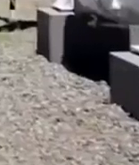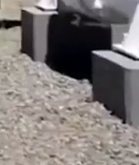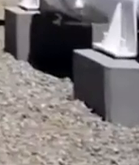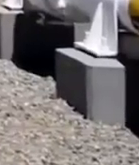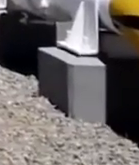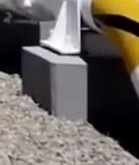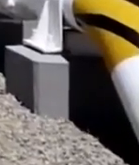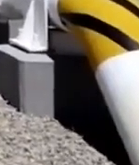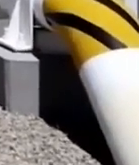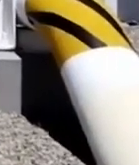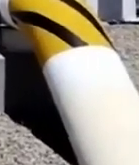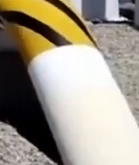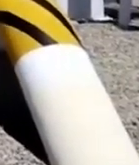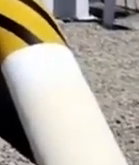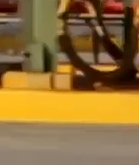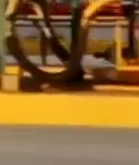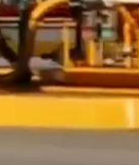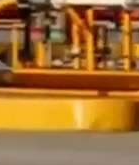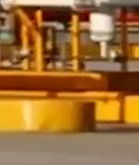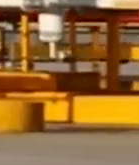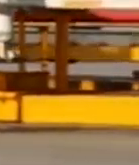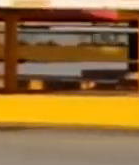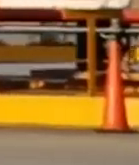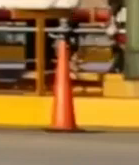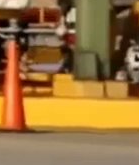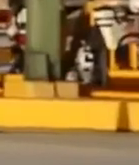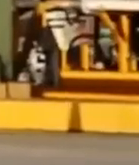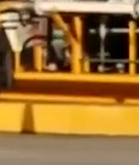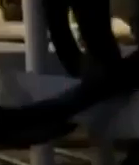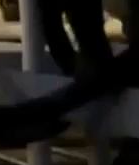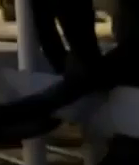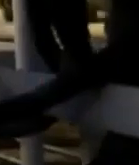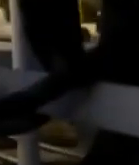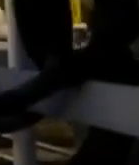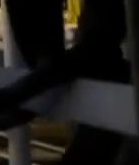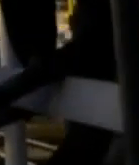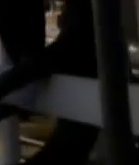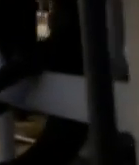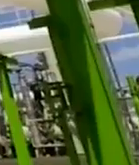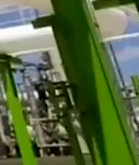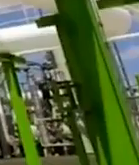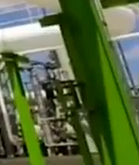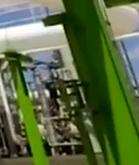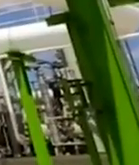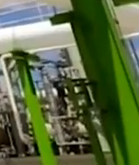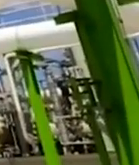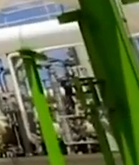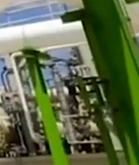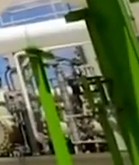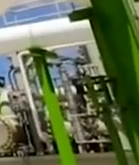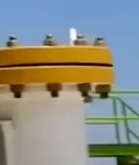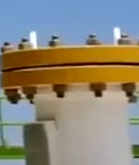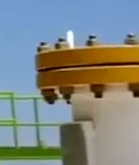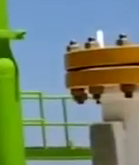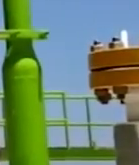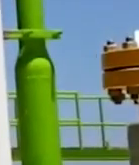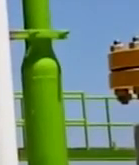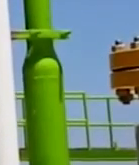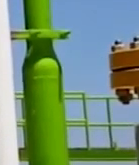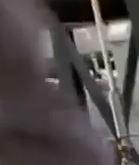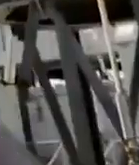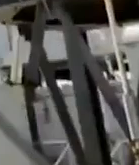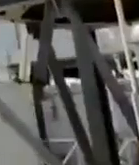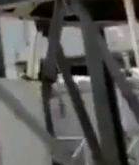este combustible. La secretaria de Energía, Rocío Nale, aclaró que Estados Unidos absorbió parte de la cuota de México, por